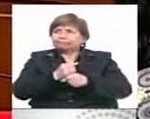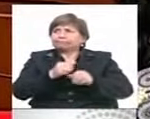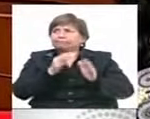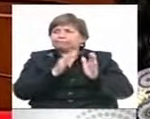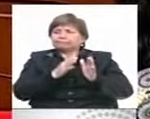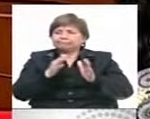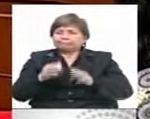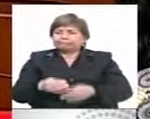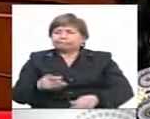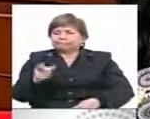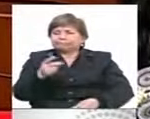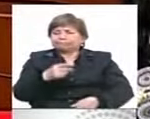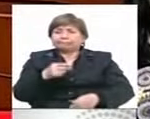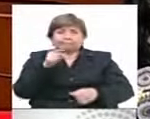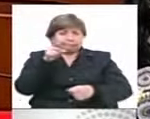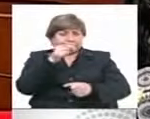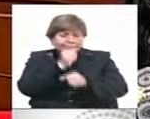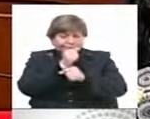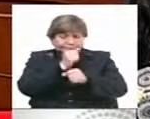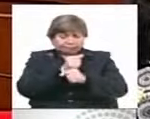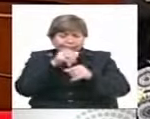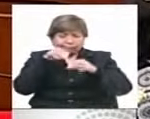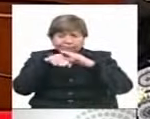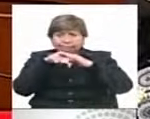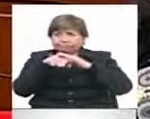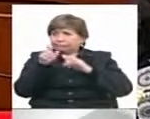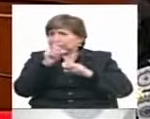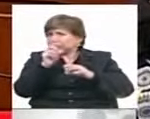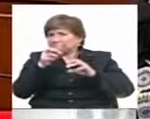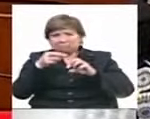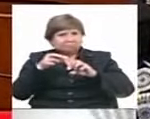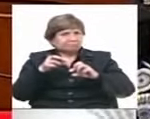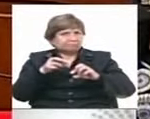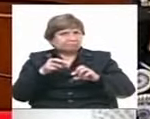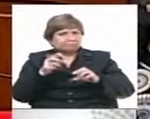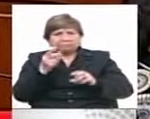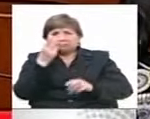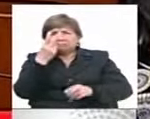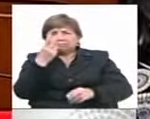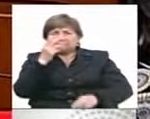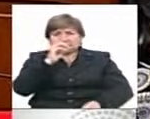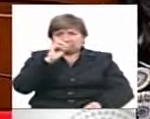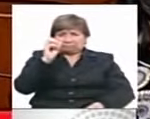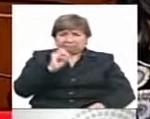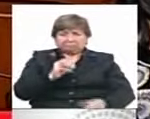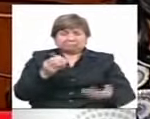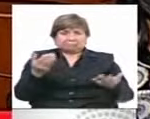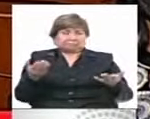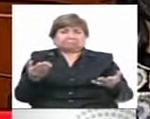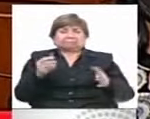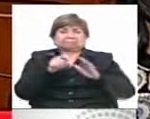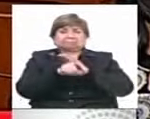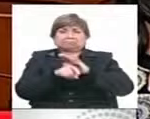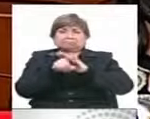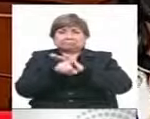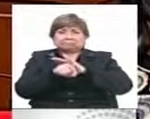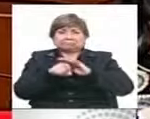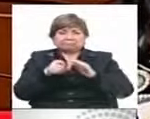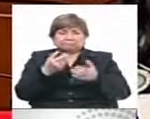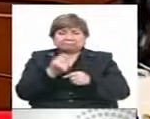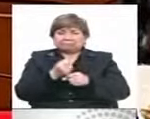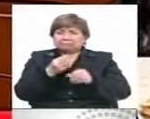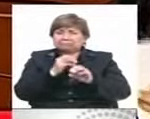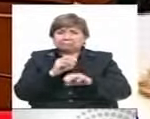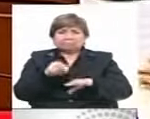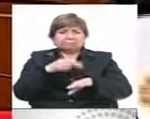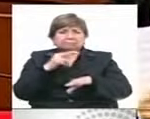ellos. Los funcionarios que se han colocado no han permitido eso. Ni siquiera el 2% de los mineros informales han podido